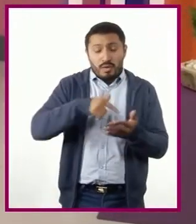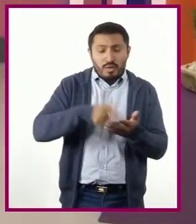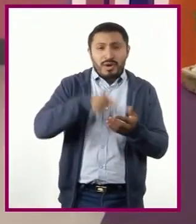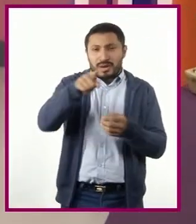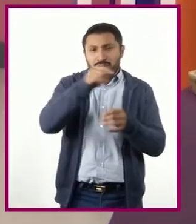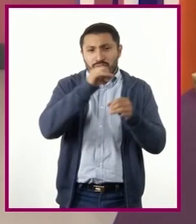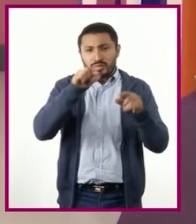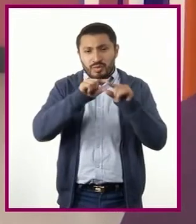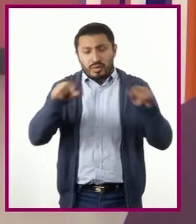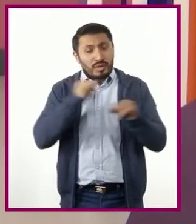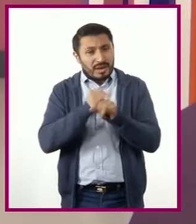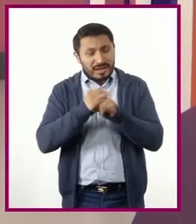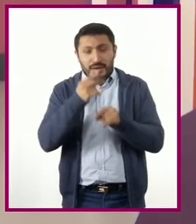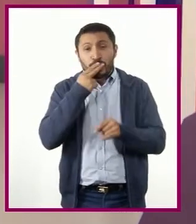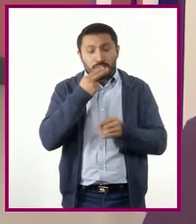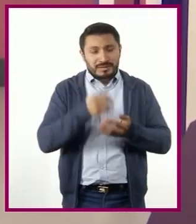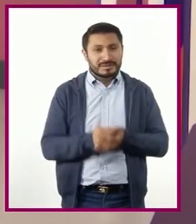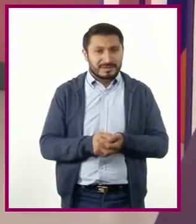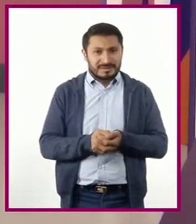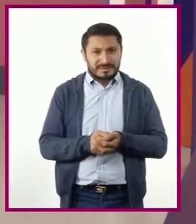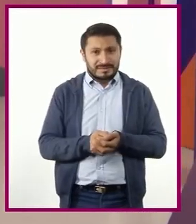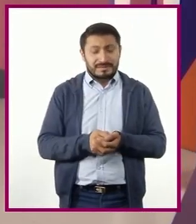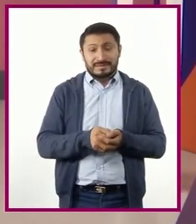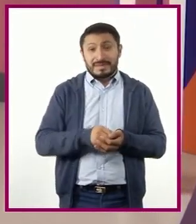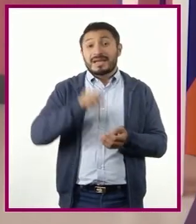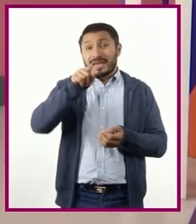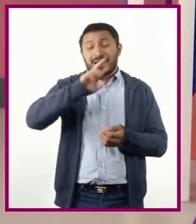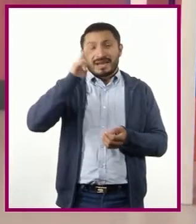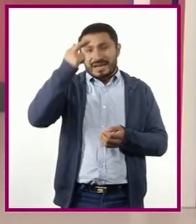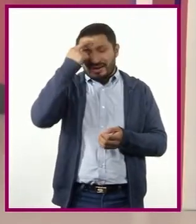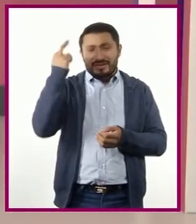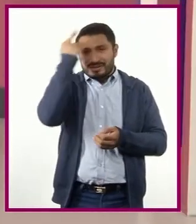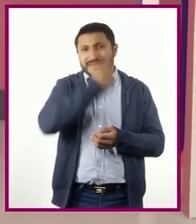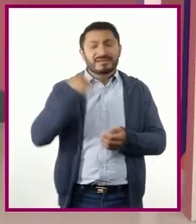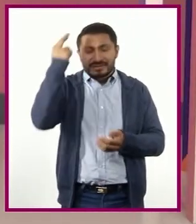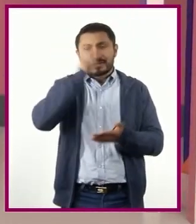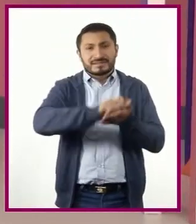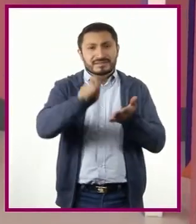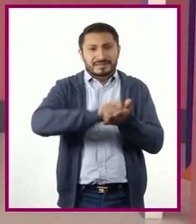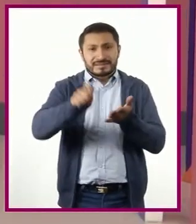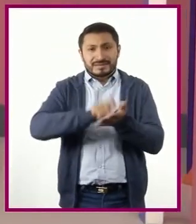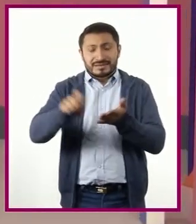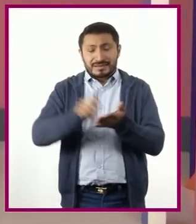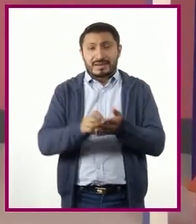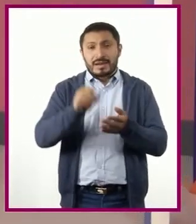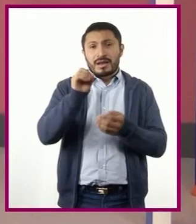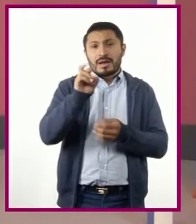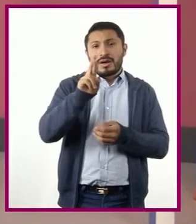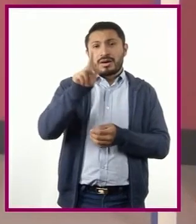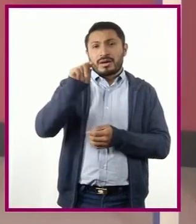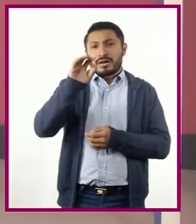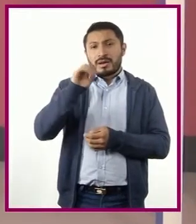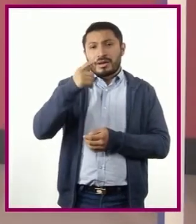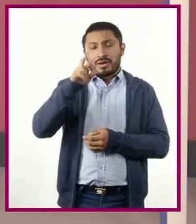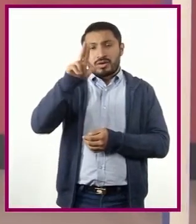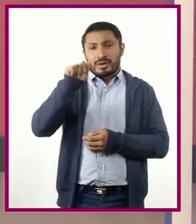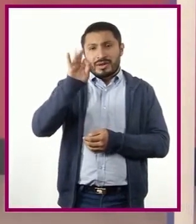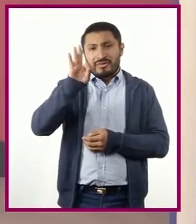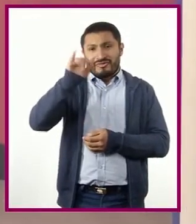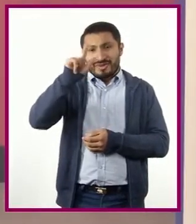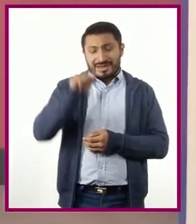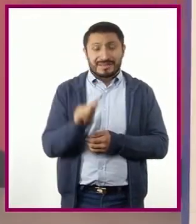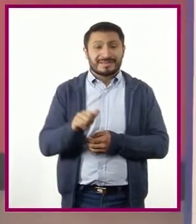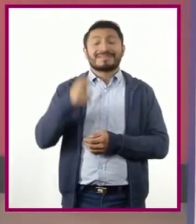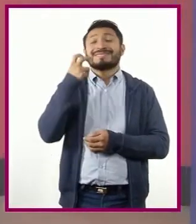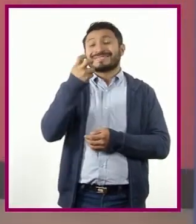utilizamos. Por último, no olviden revisar tanto la redacción como la ortografía. De esta manera